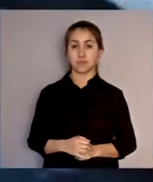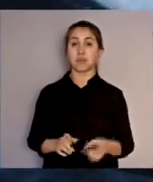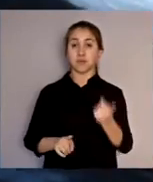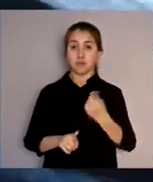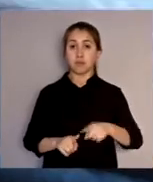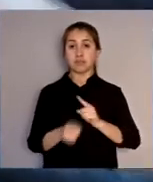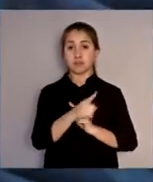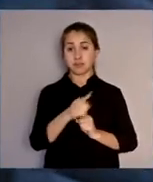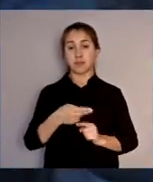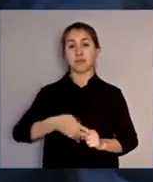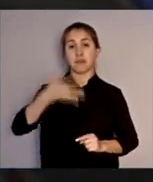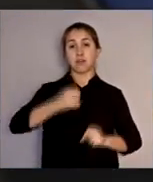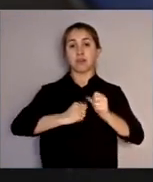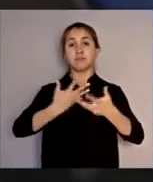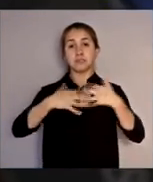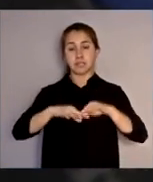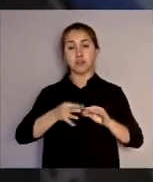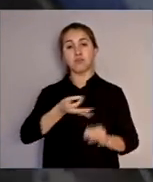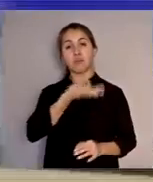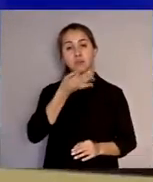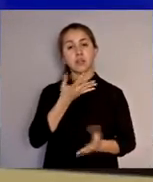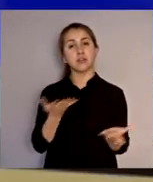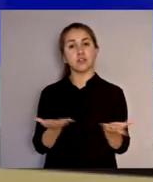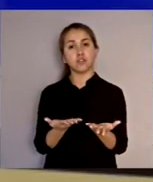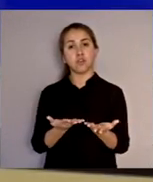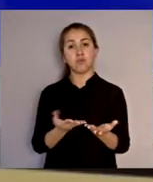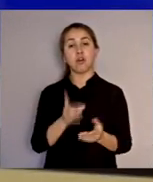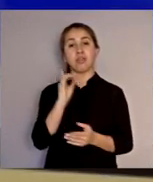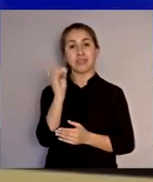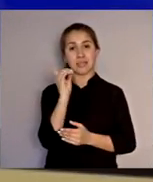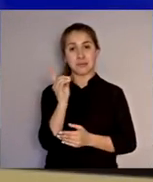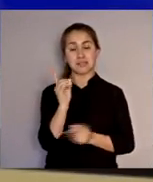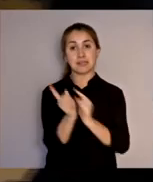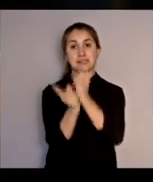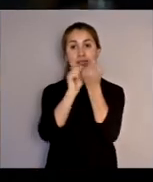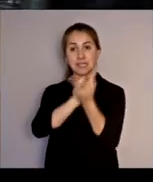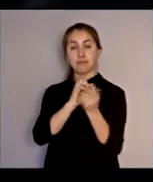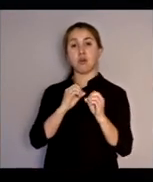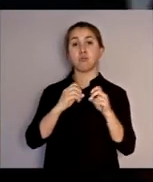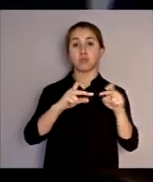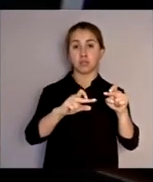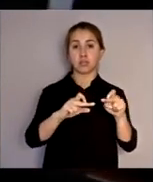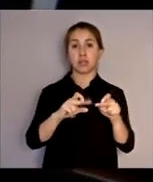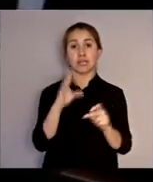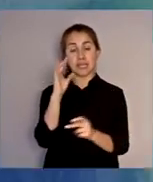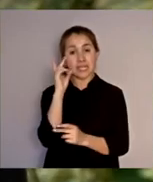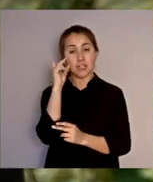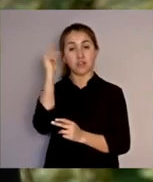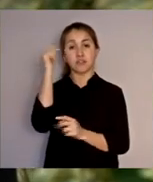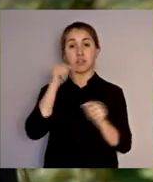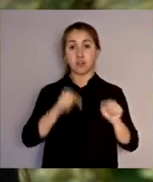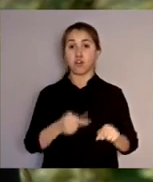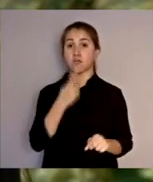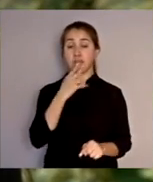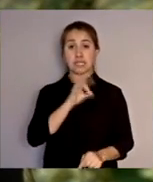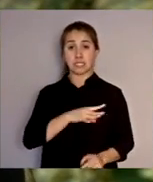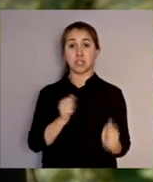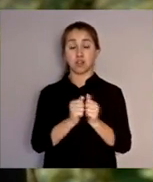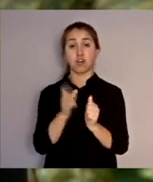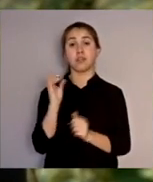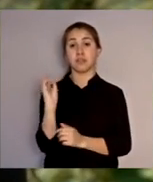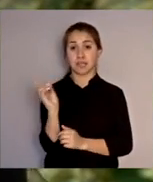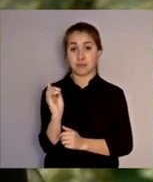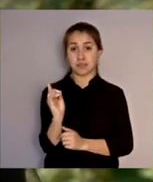La próxima semana en Valor Empresario, el relato de cómo una discapacidad se convierte en una oportunidad de innovación. Hoy día vivir en Chile con